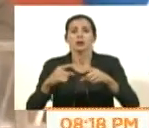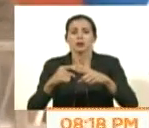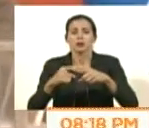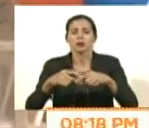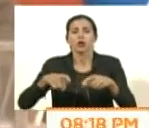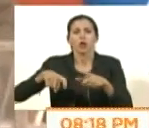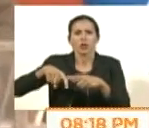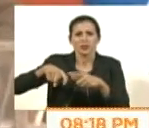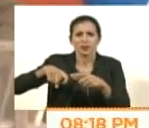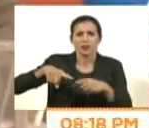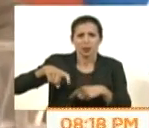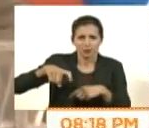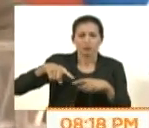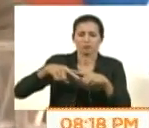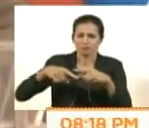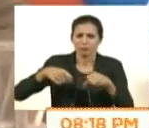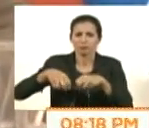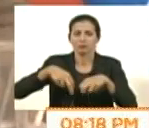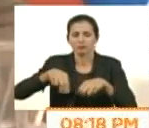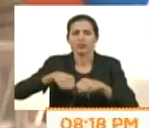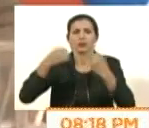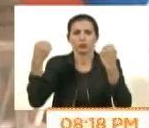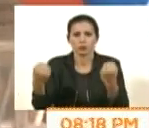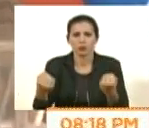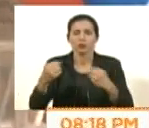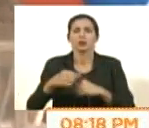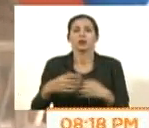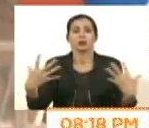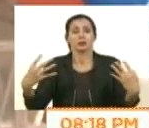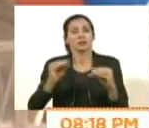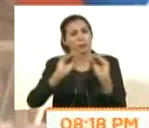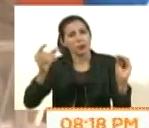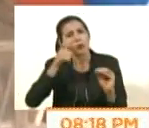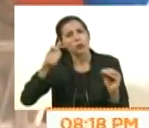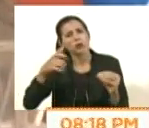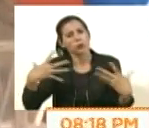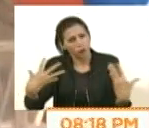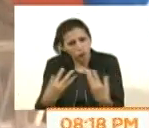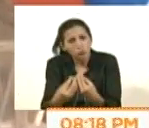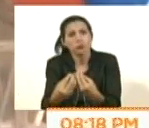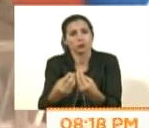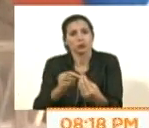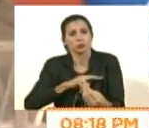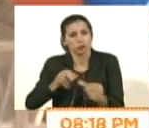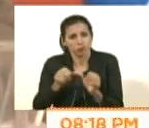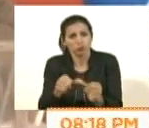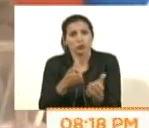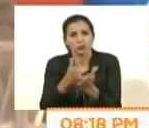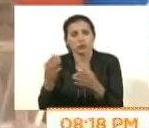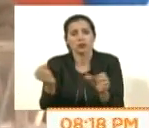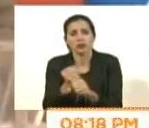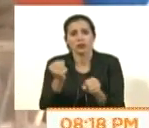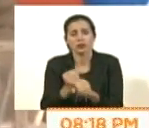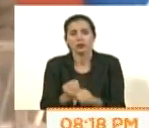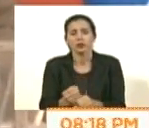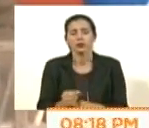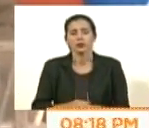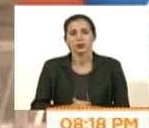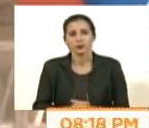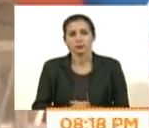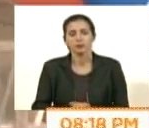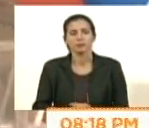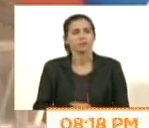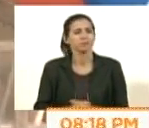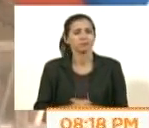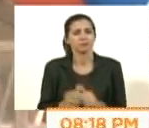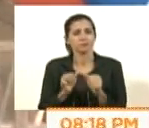llamado que junto al pueblo seguiremos trabajando para preservar la paz